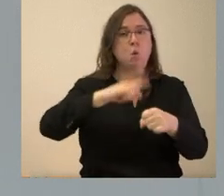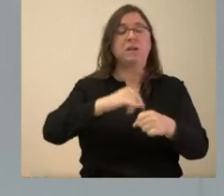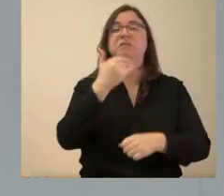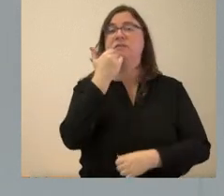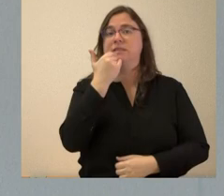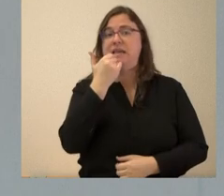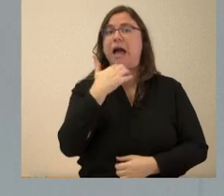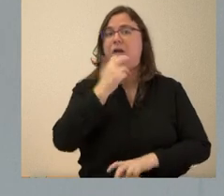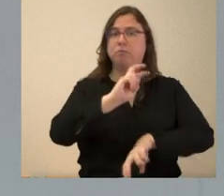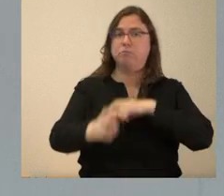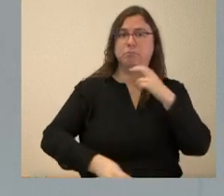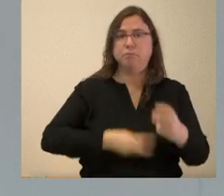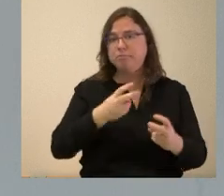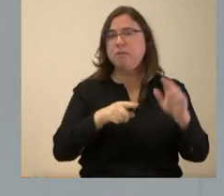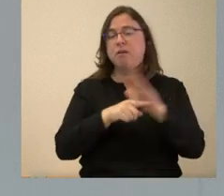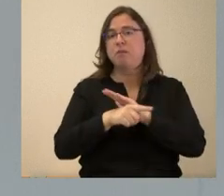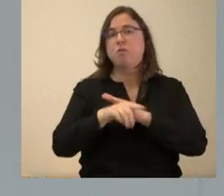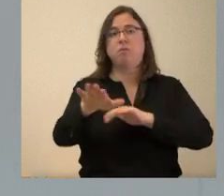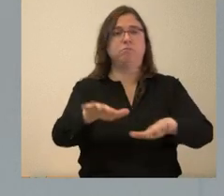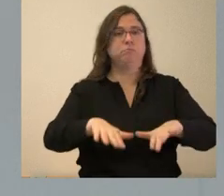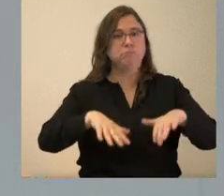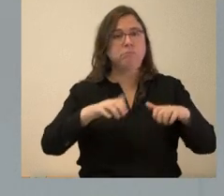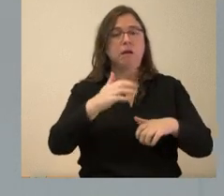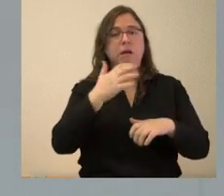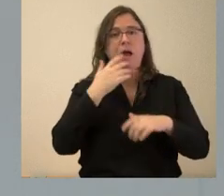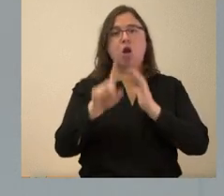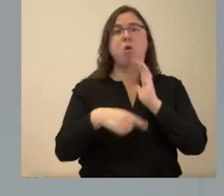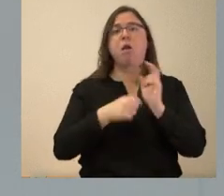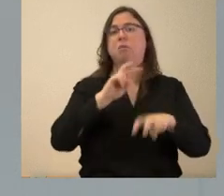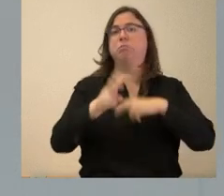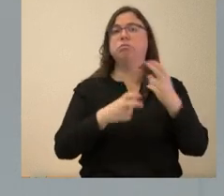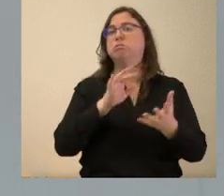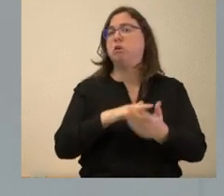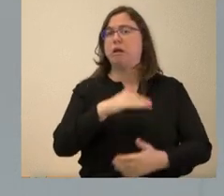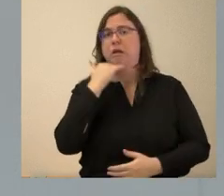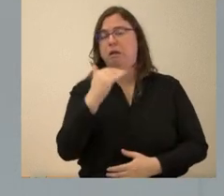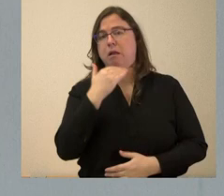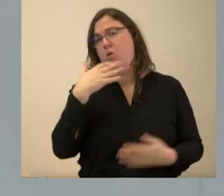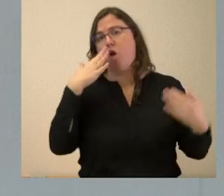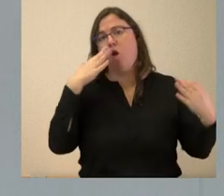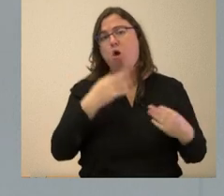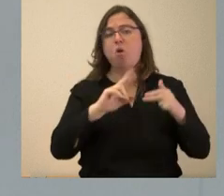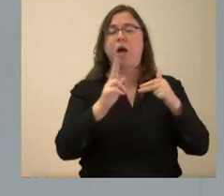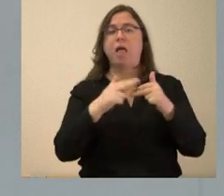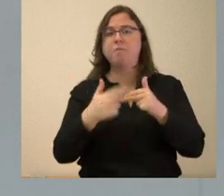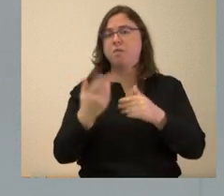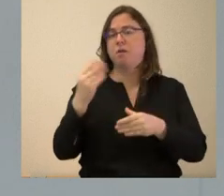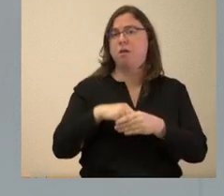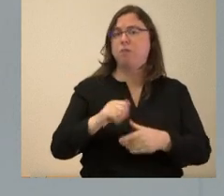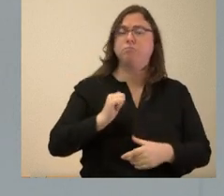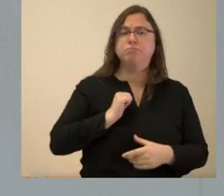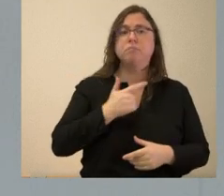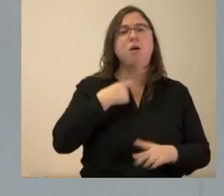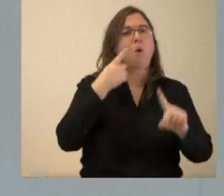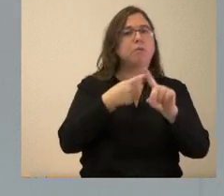alguna modificación en el trámite parlamentario de esta ley lo hubiera habido pues lógicamente en las enmiendas que se hayan incluido pues nuestra